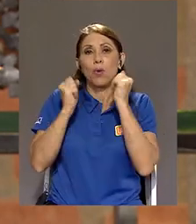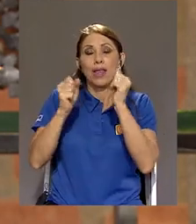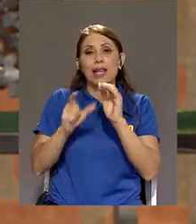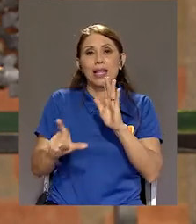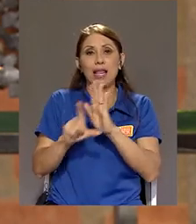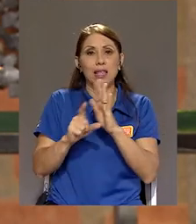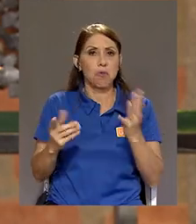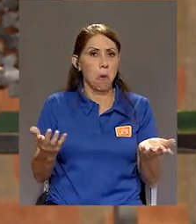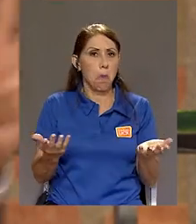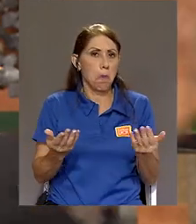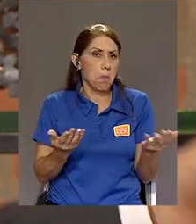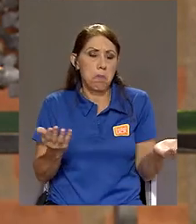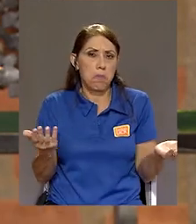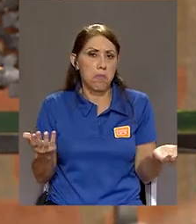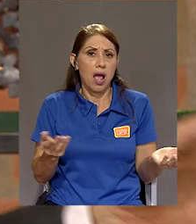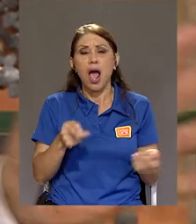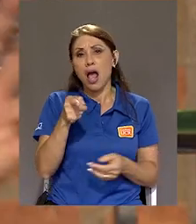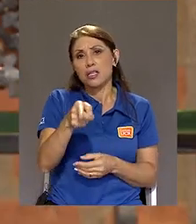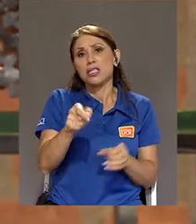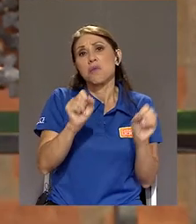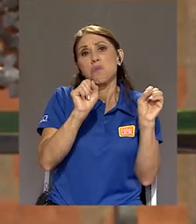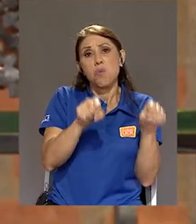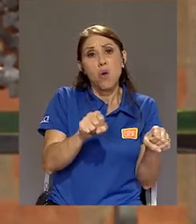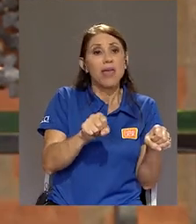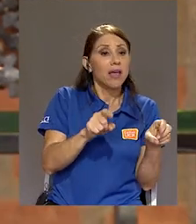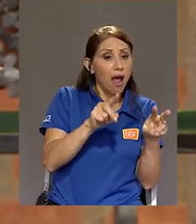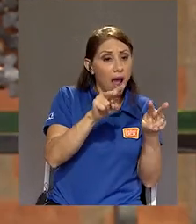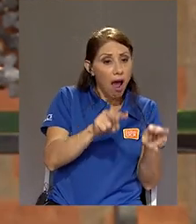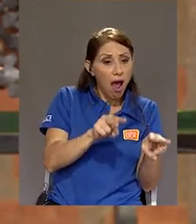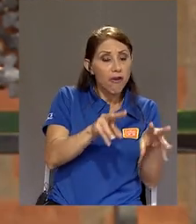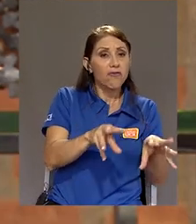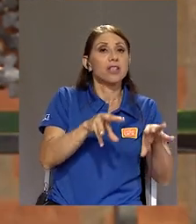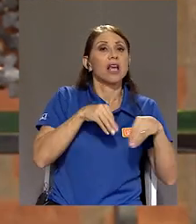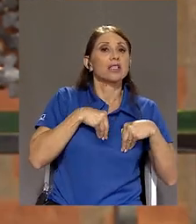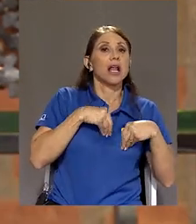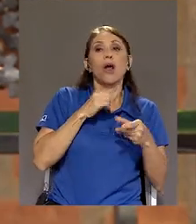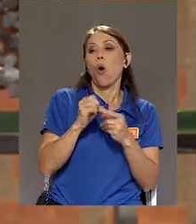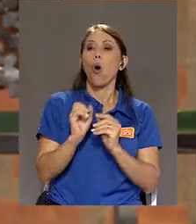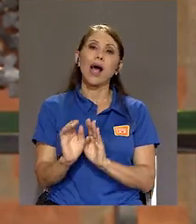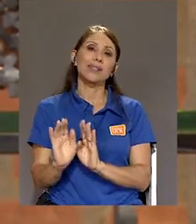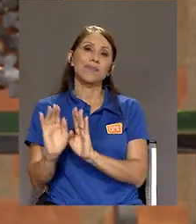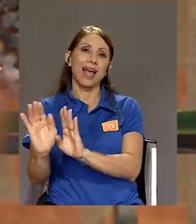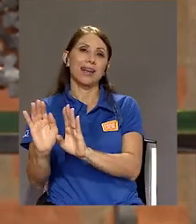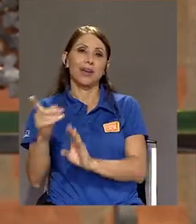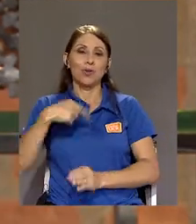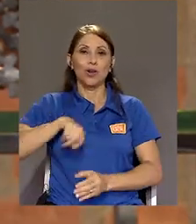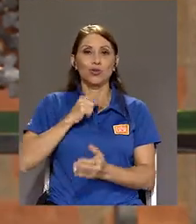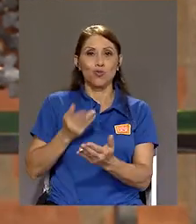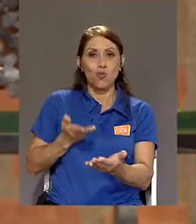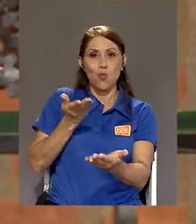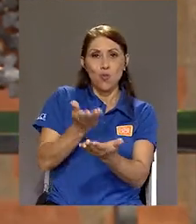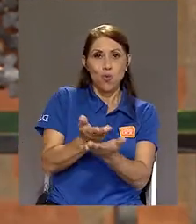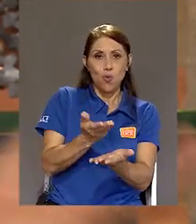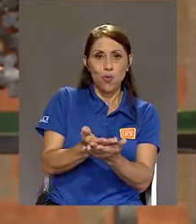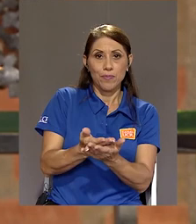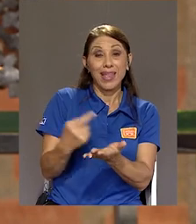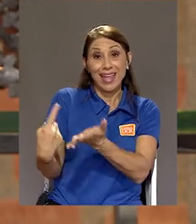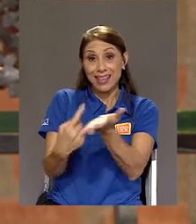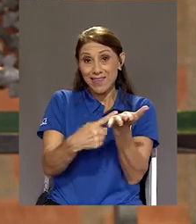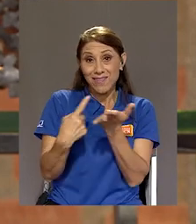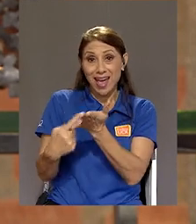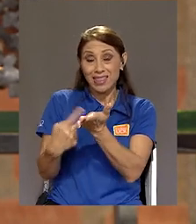Y ahí pueden rechazar o aceptar las cosas que nosotros proponemos. Y en el debate parlamentario hay